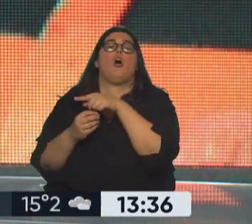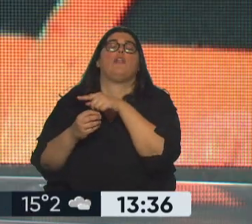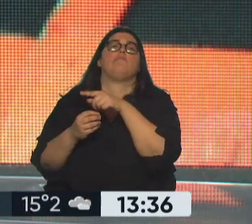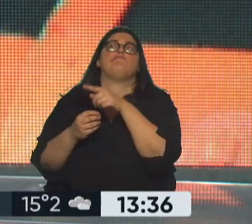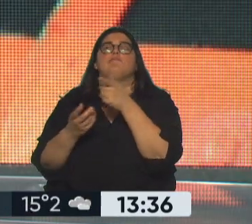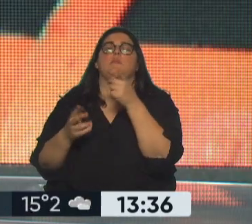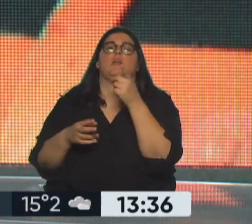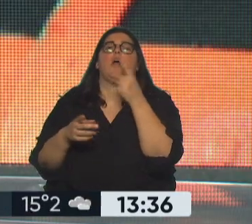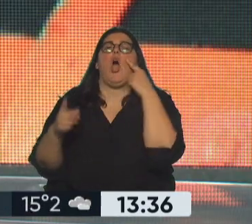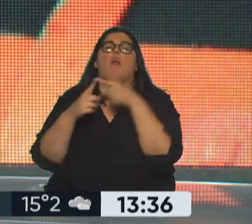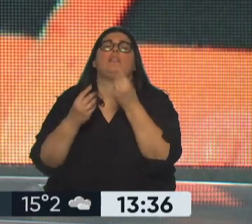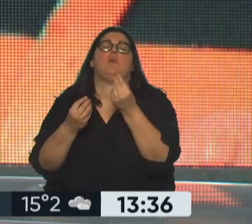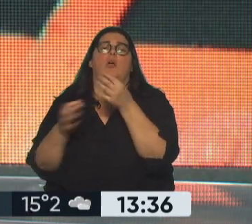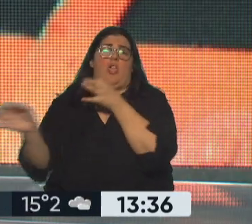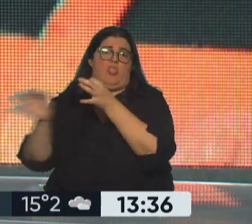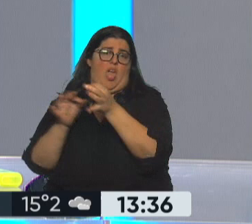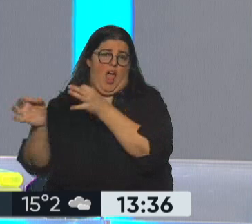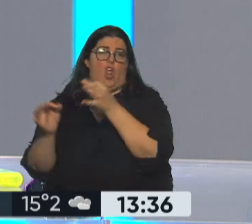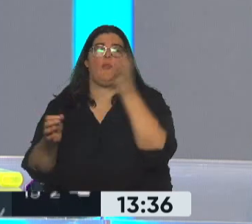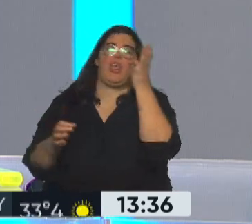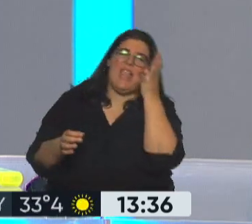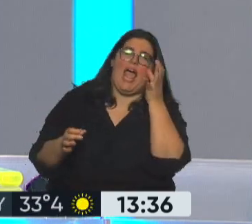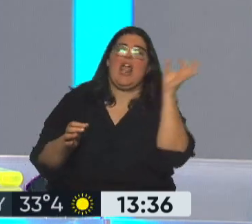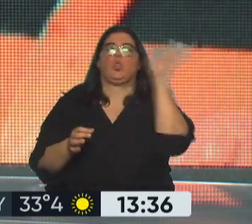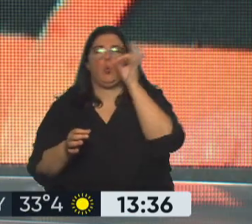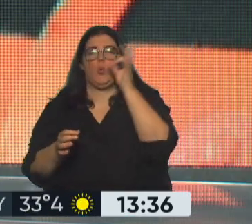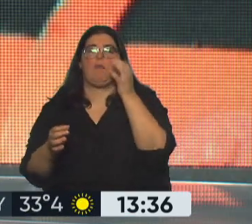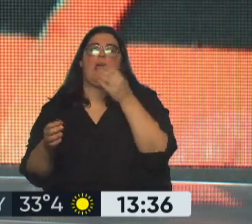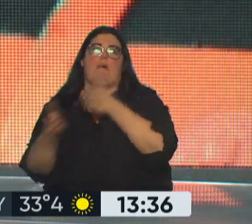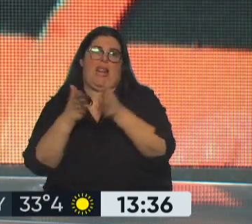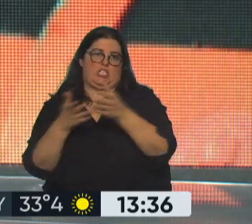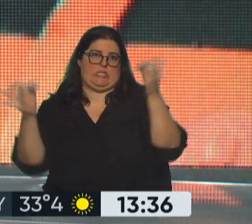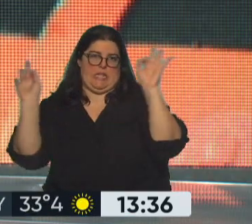búsqueda de un diálogo entre Italia y Túnez para evitar